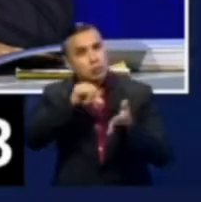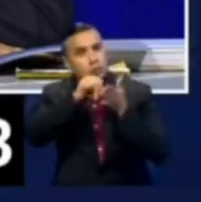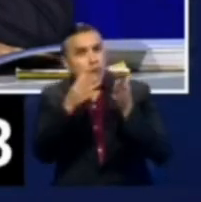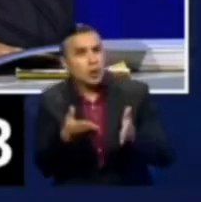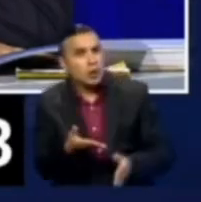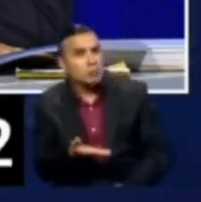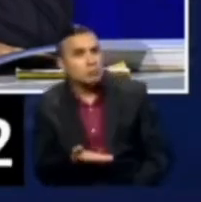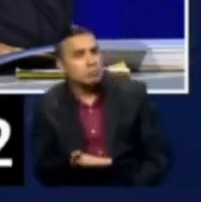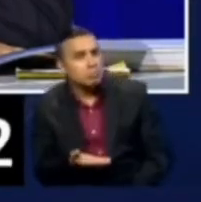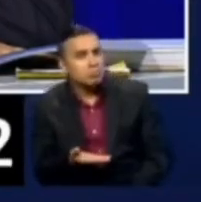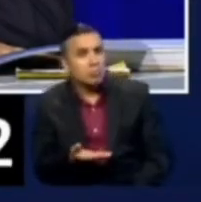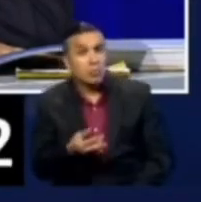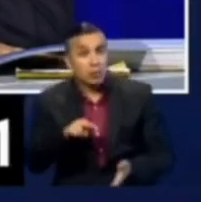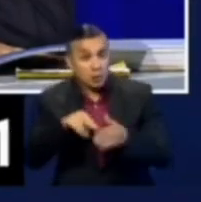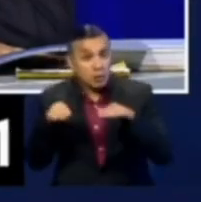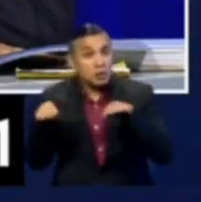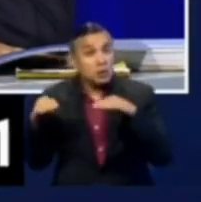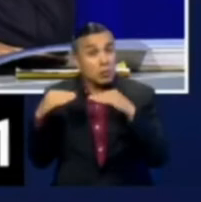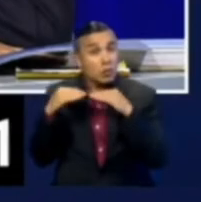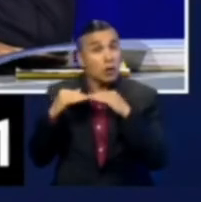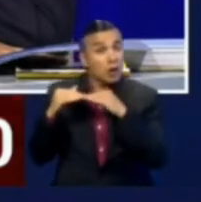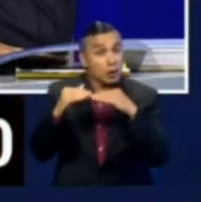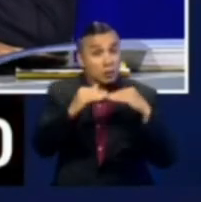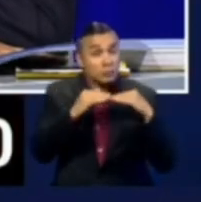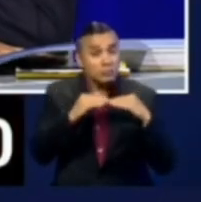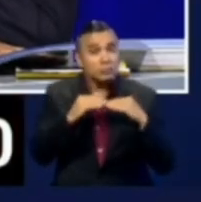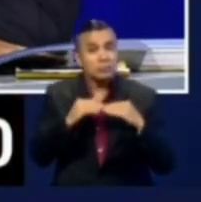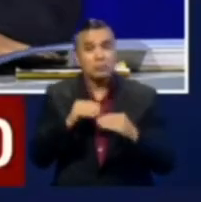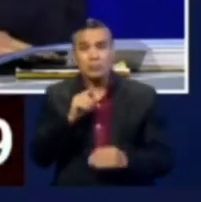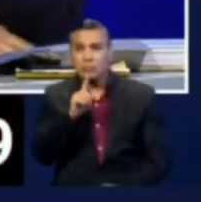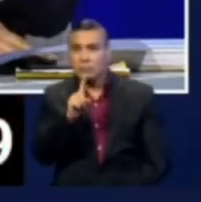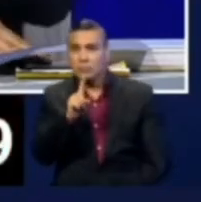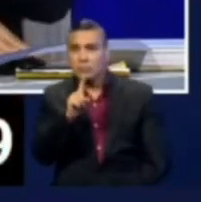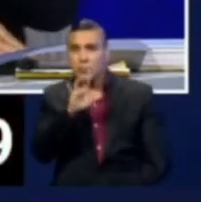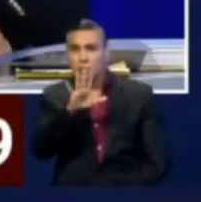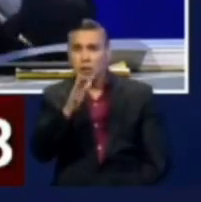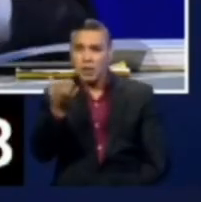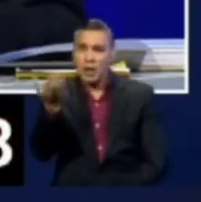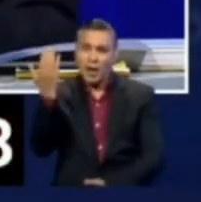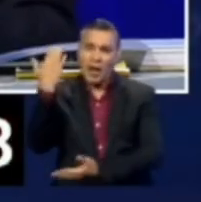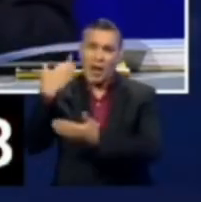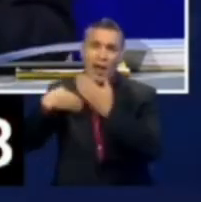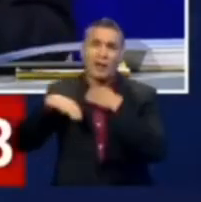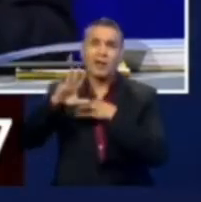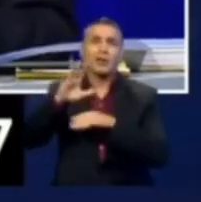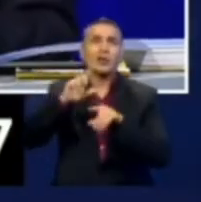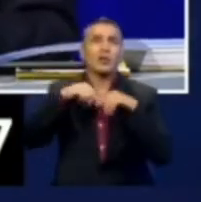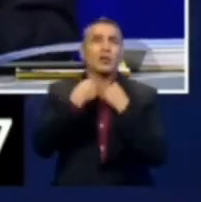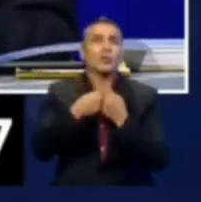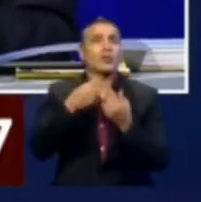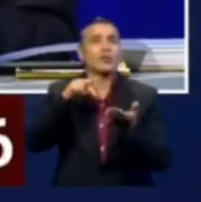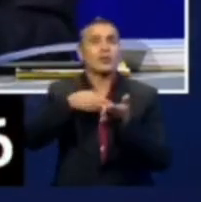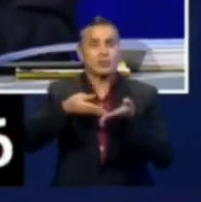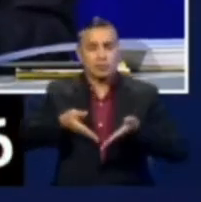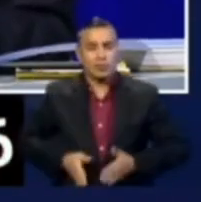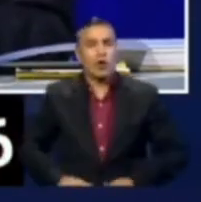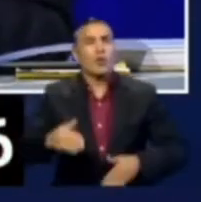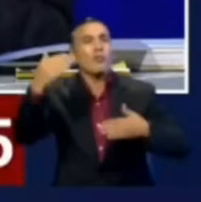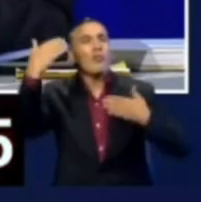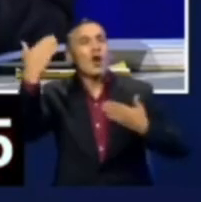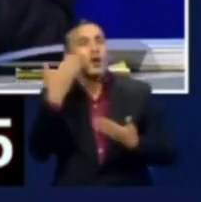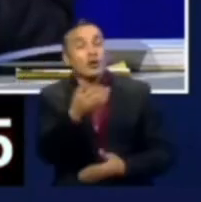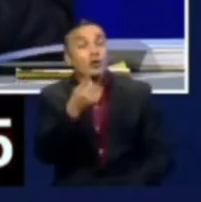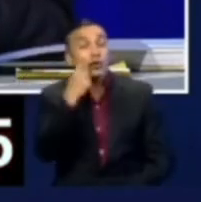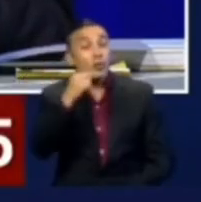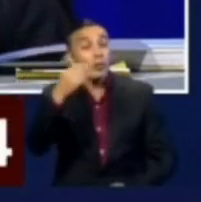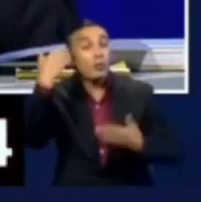ciudadana? ¿Eso es democracia? ¿Esos son tus antecedentes de tu partida de nacimiento político? Tu